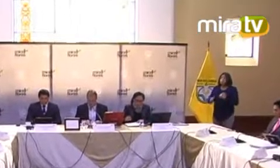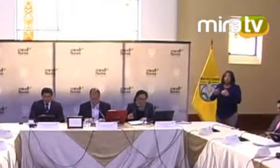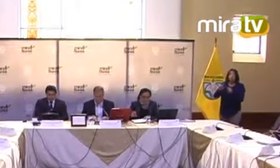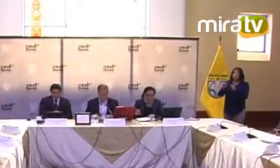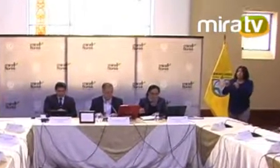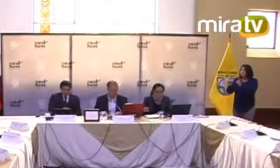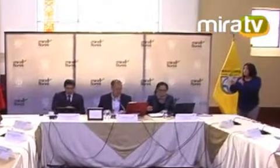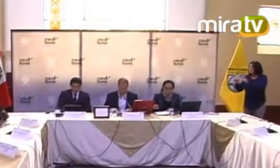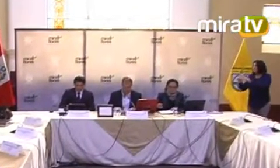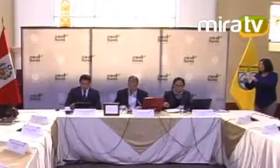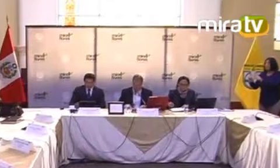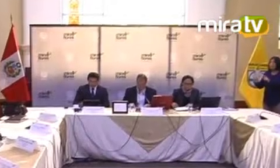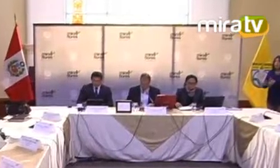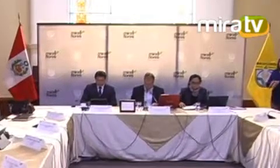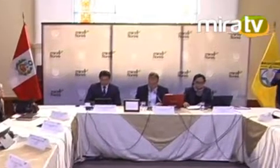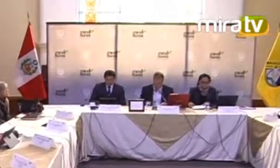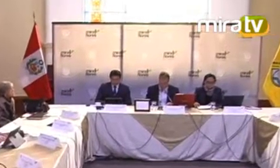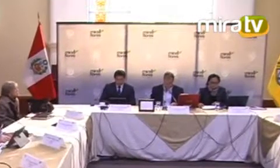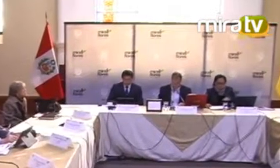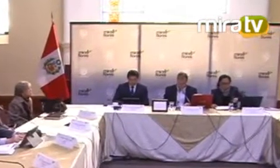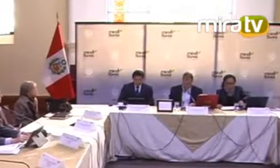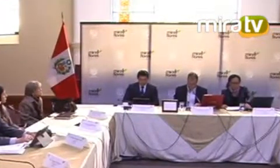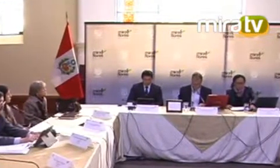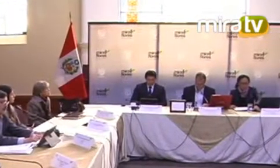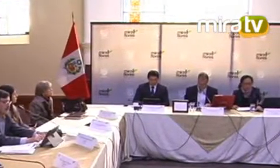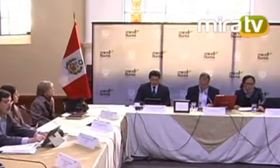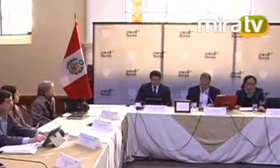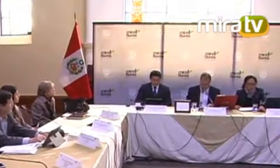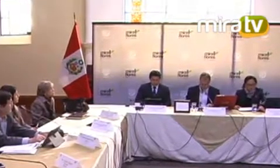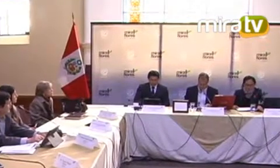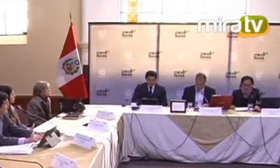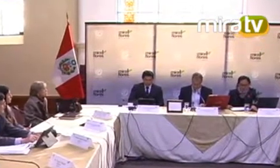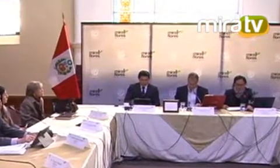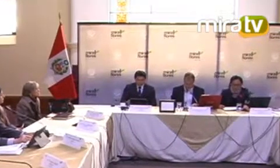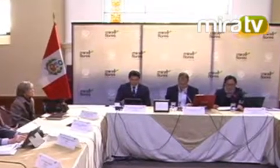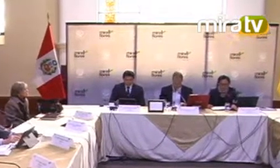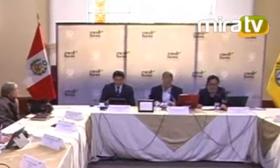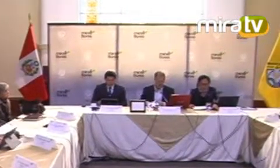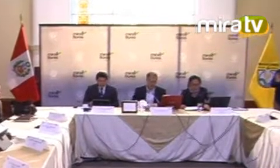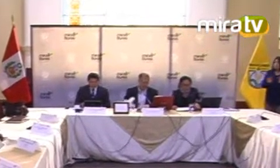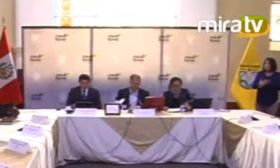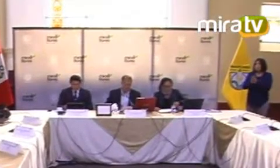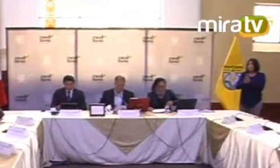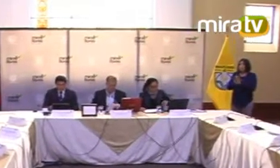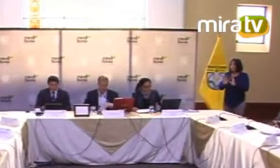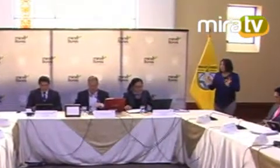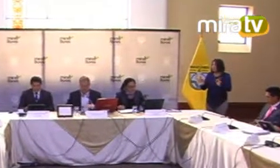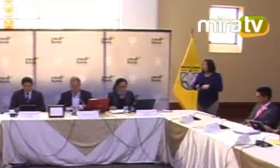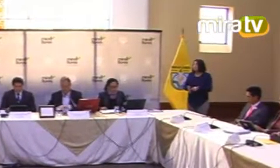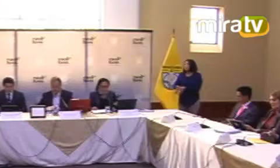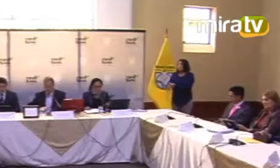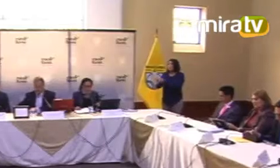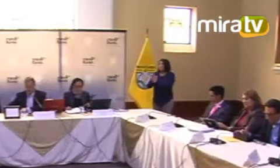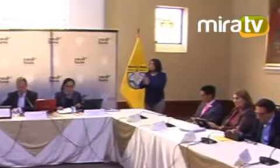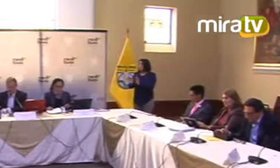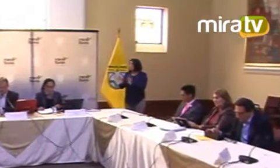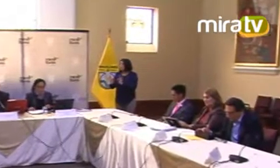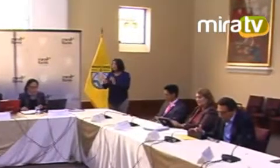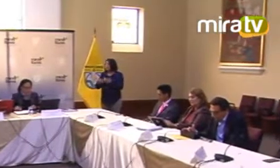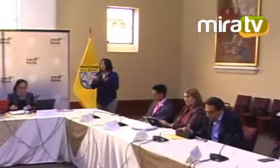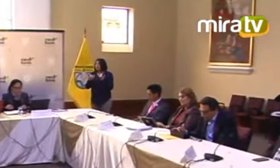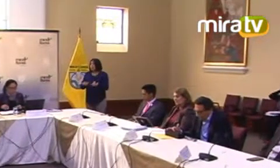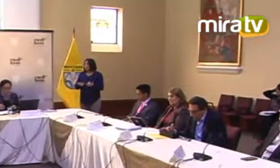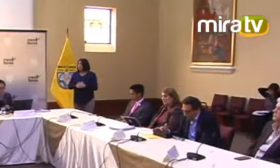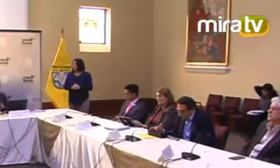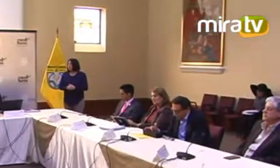si hay algún pedido por escrito. Ningún pedido, señor alcalde. Bien, no habiendo pedidos, estamos